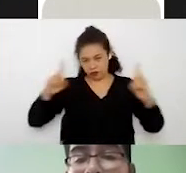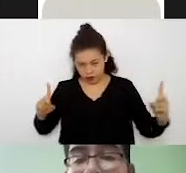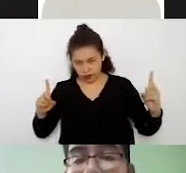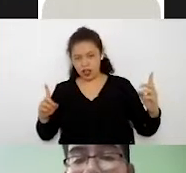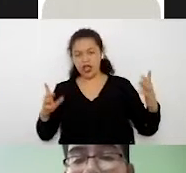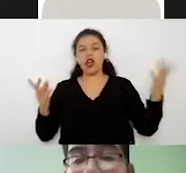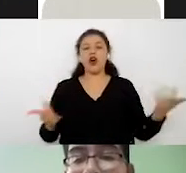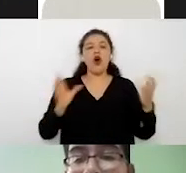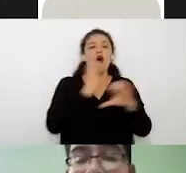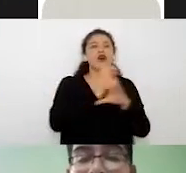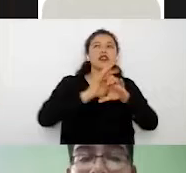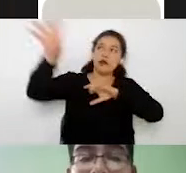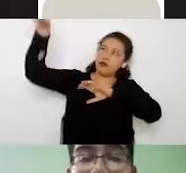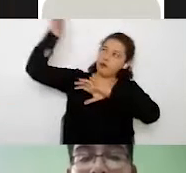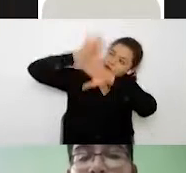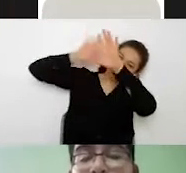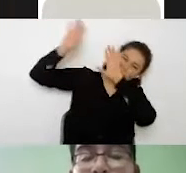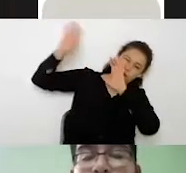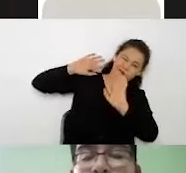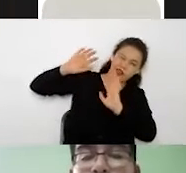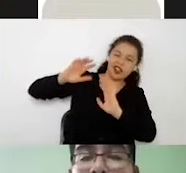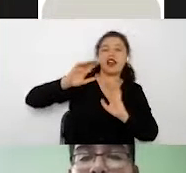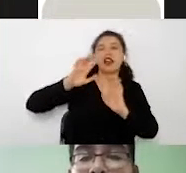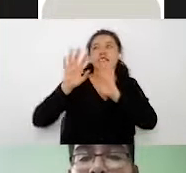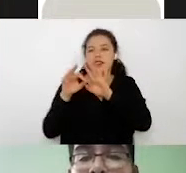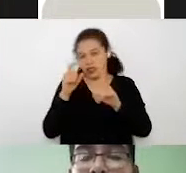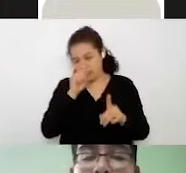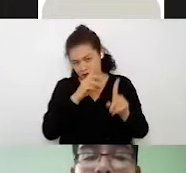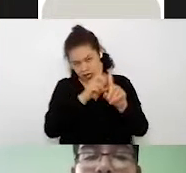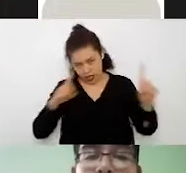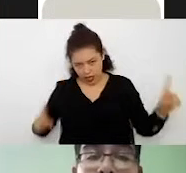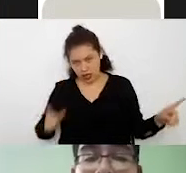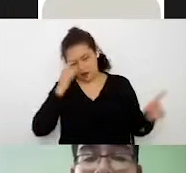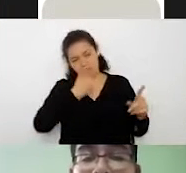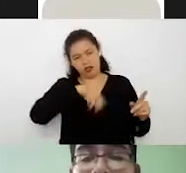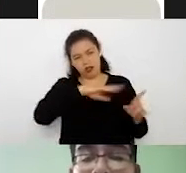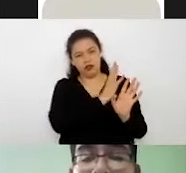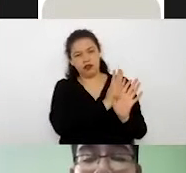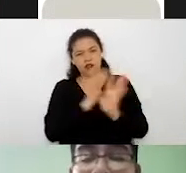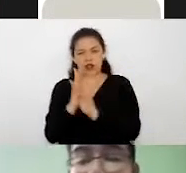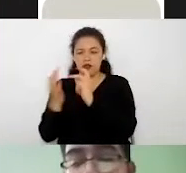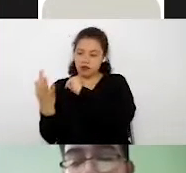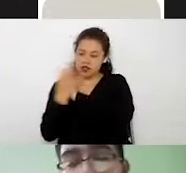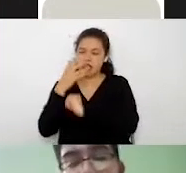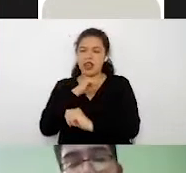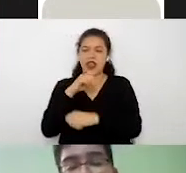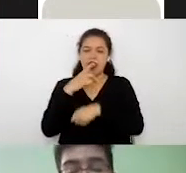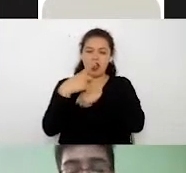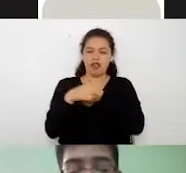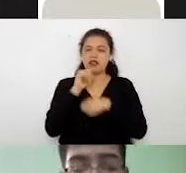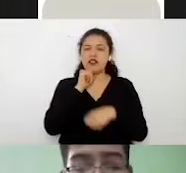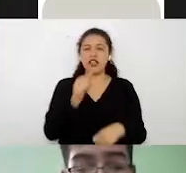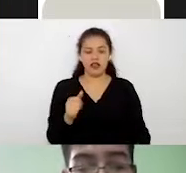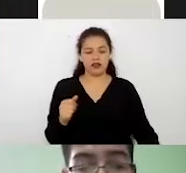fin de que nuestro repliegue nos hiciera que realmente nos protegiéramos y no causarnos algún daño. Ahora,